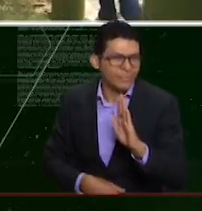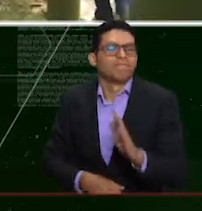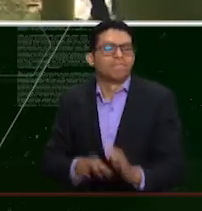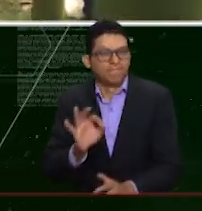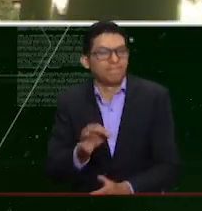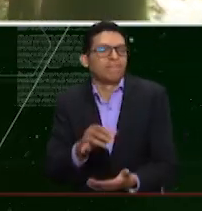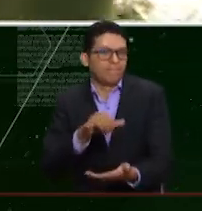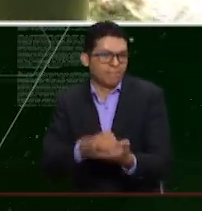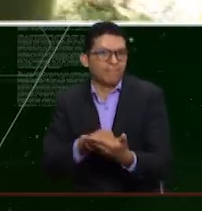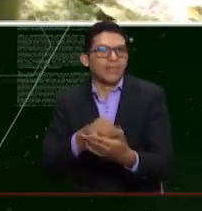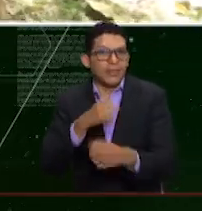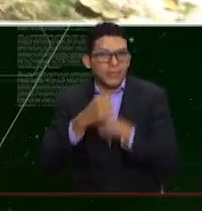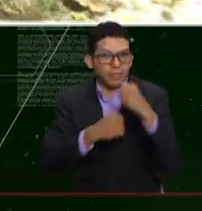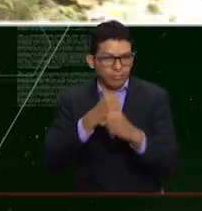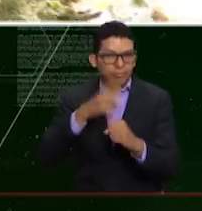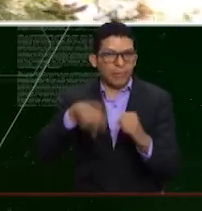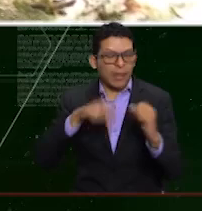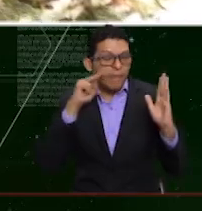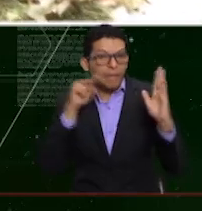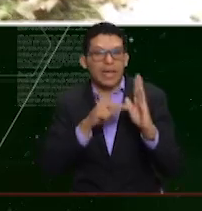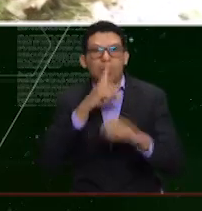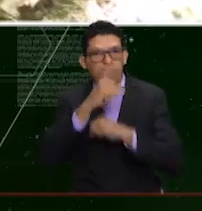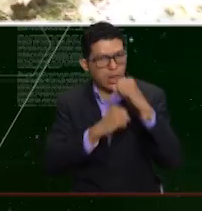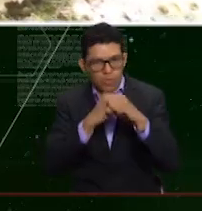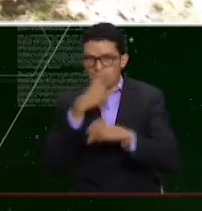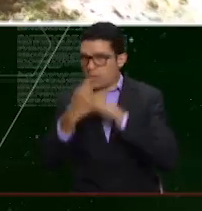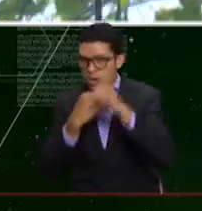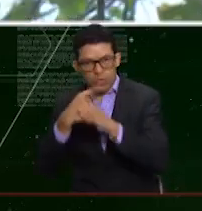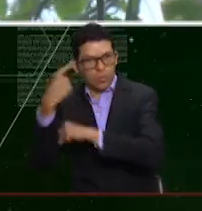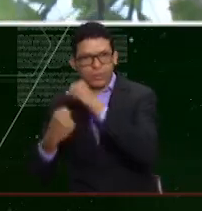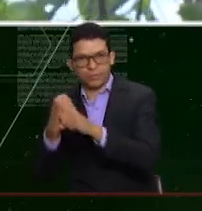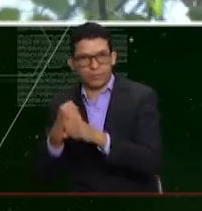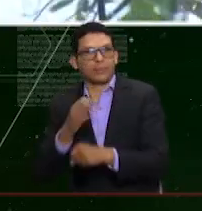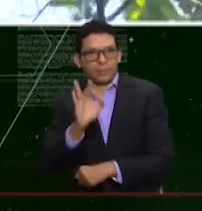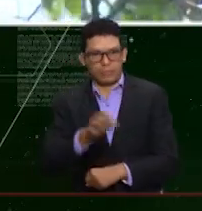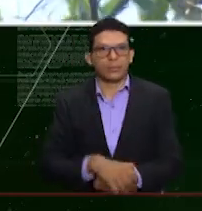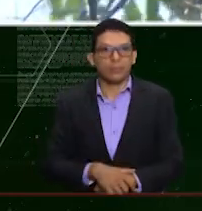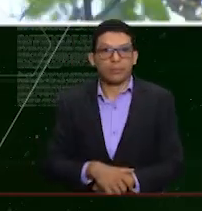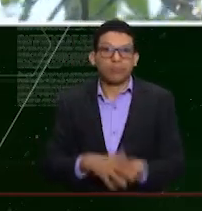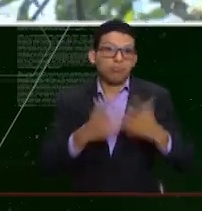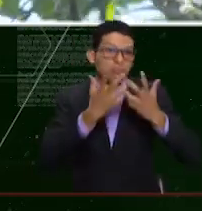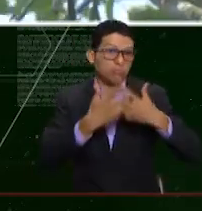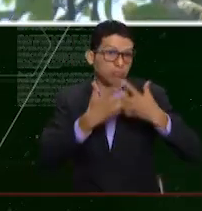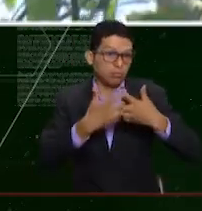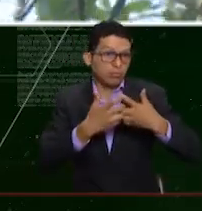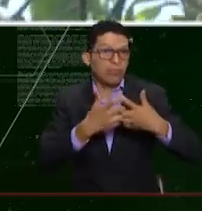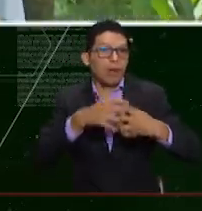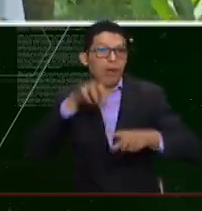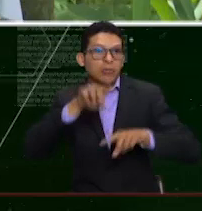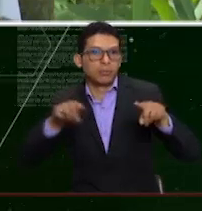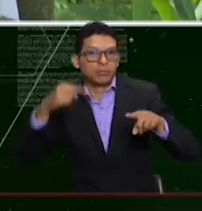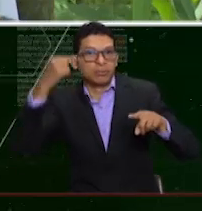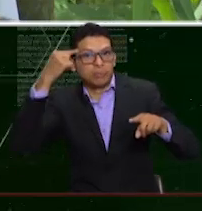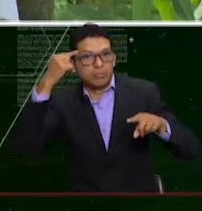sí, la vigencia del reconocimiento es de un año. Y hay empresas que, pues, de pronto dejan